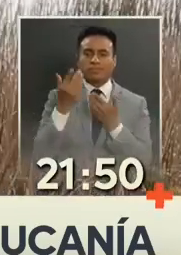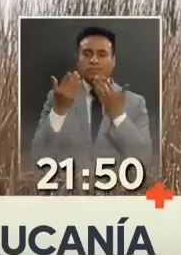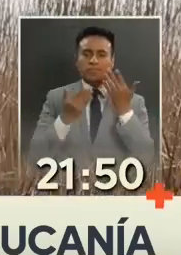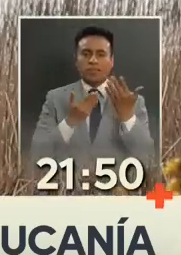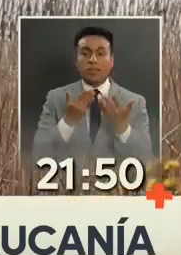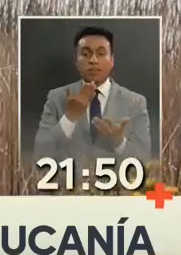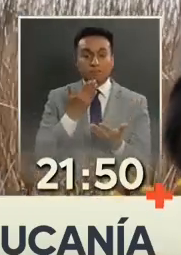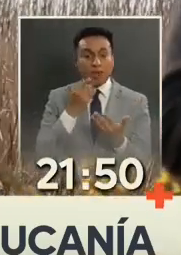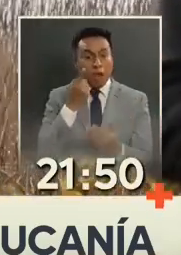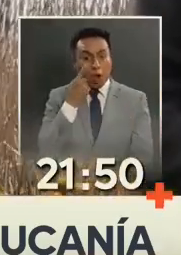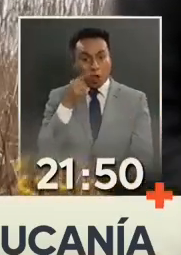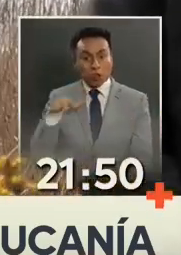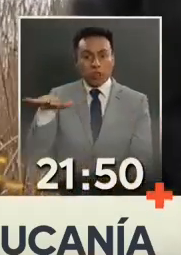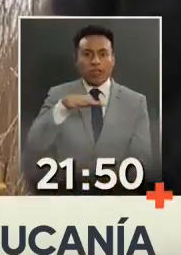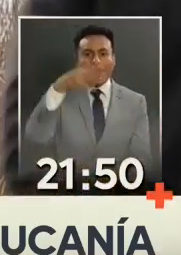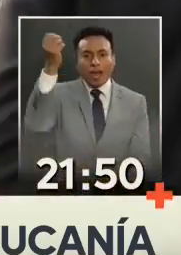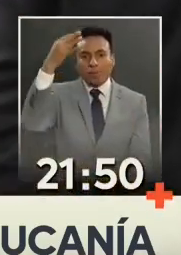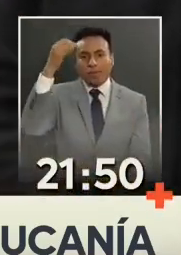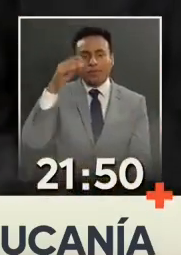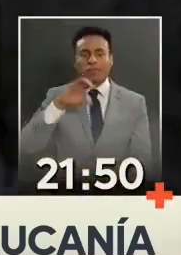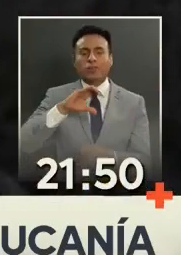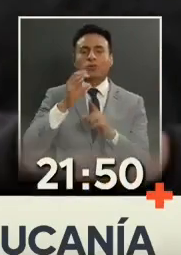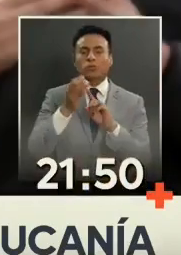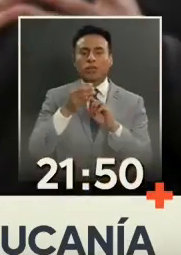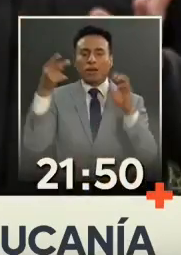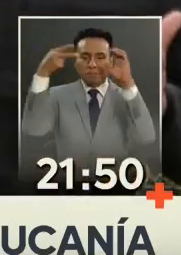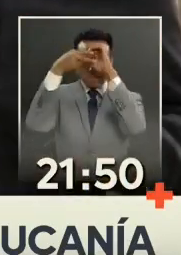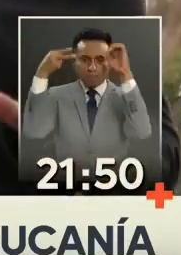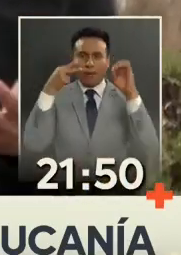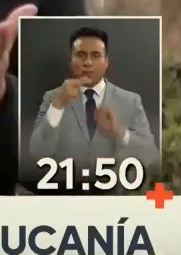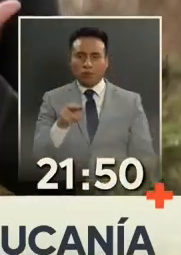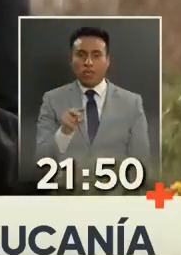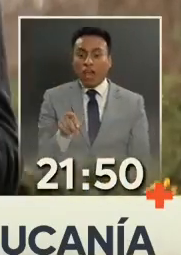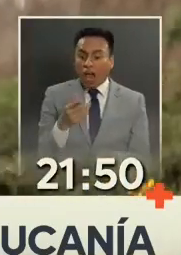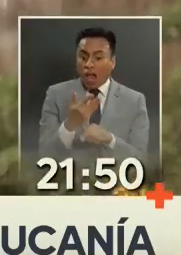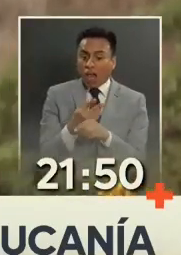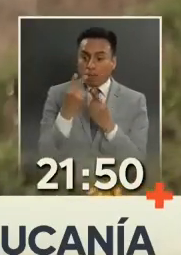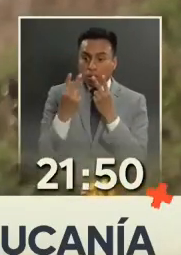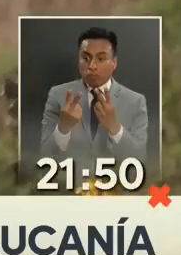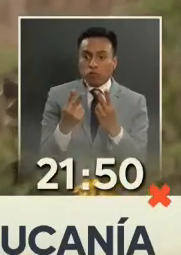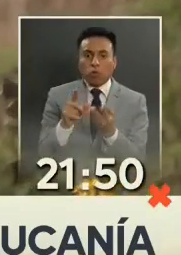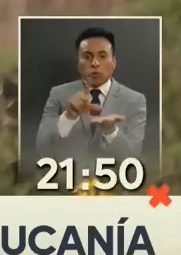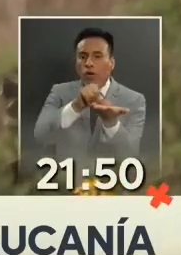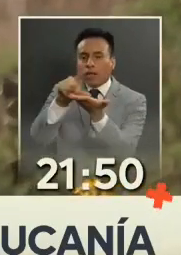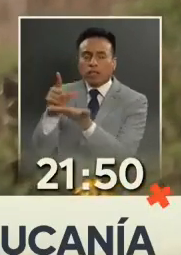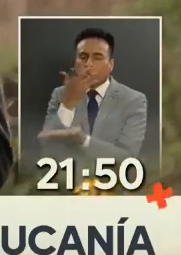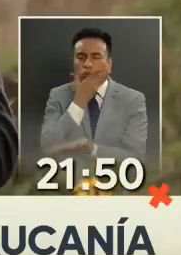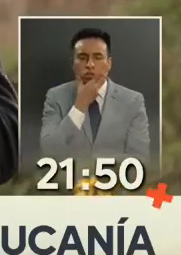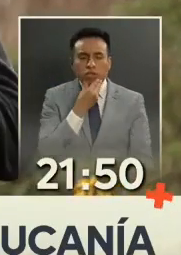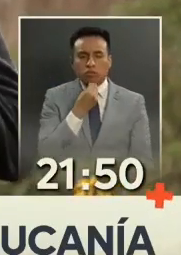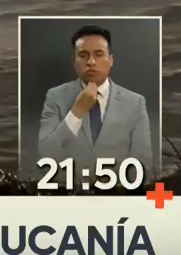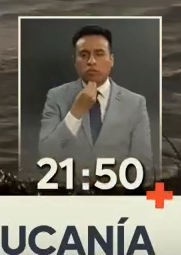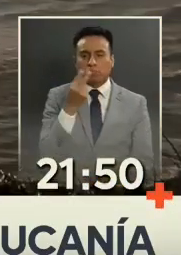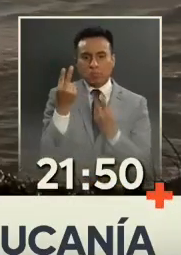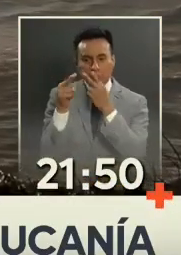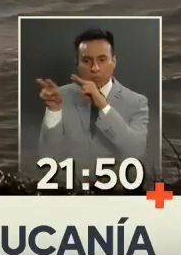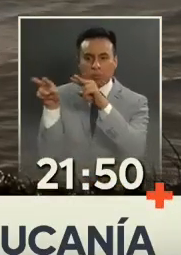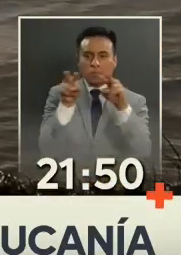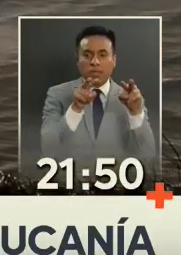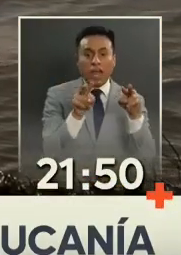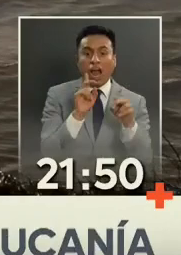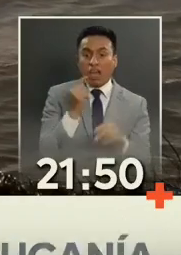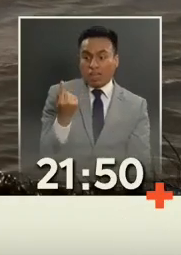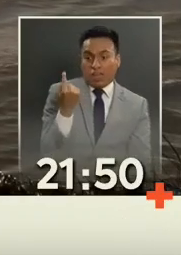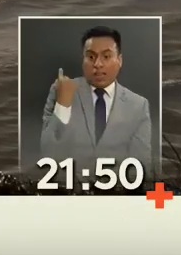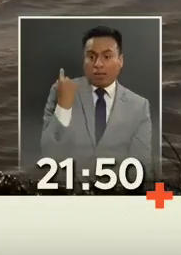además de conocer y de aprender sobre la cultura mapuche, hay en este sector lugares tan bonitos como los que ven detrás mío,